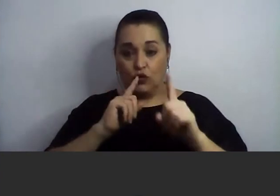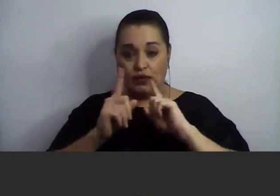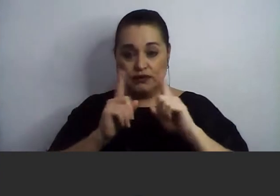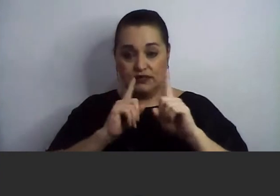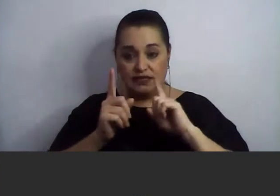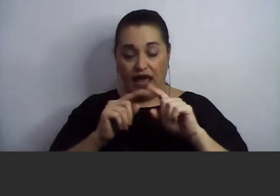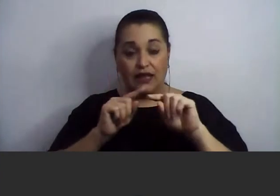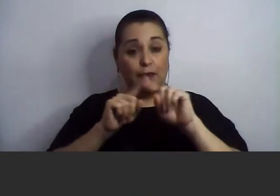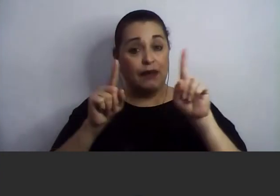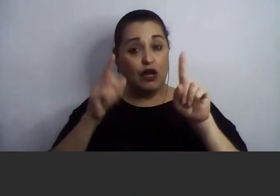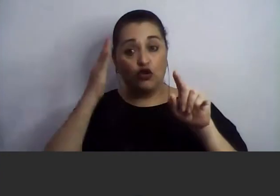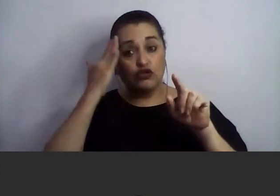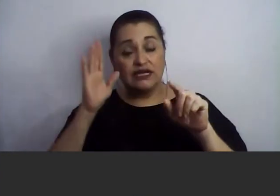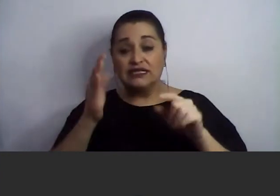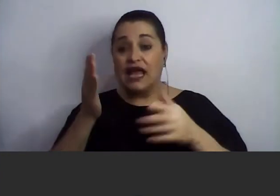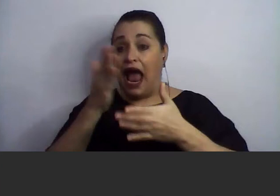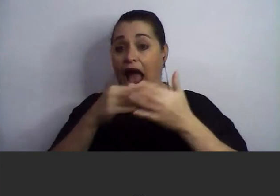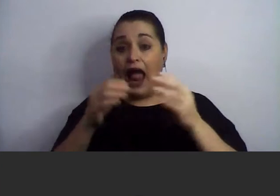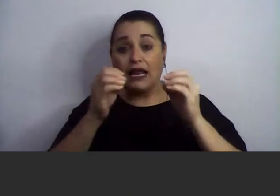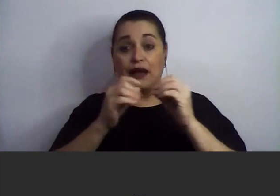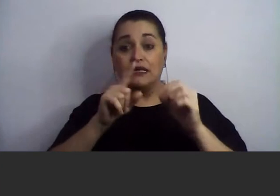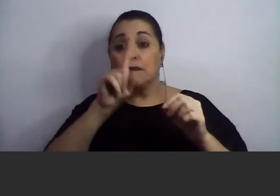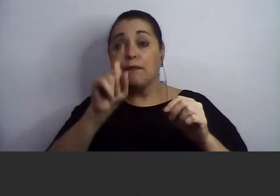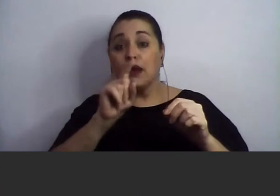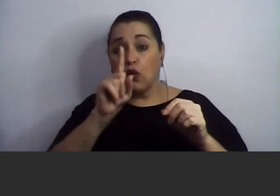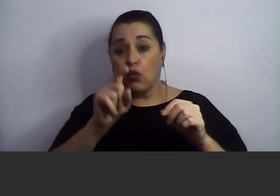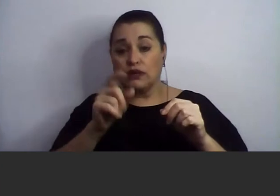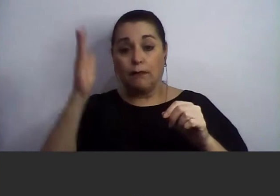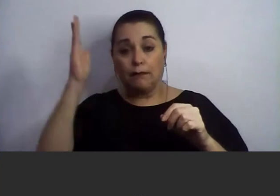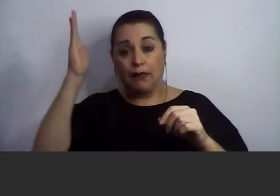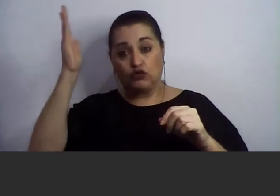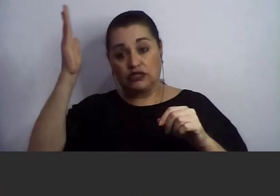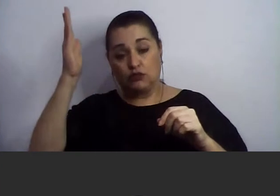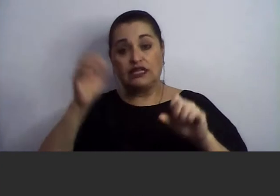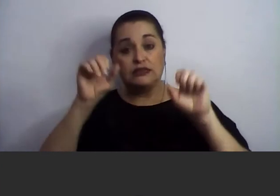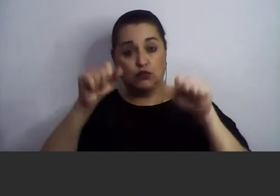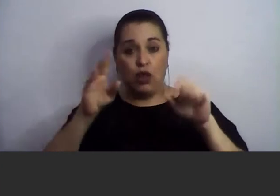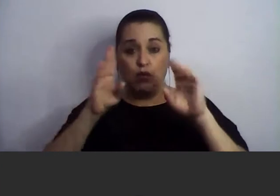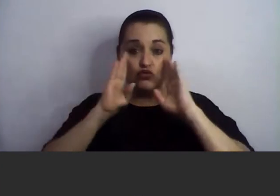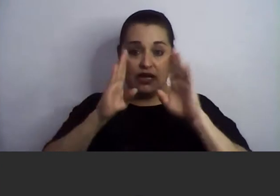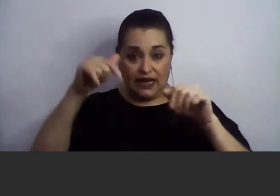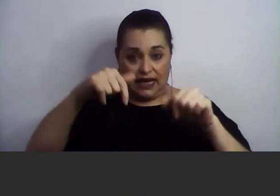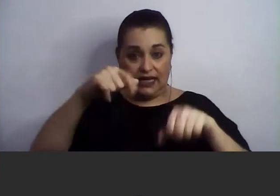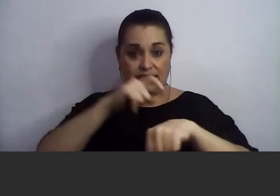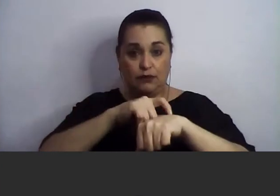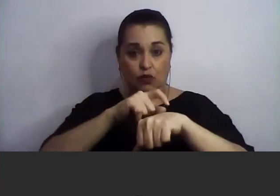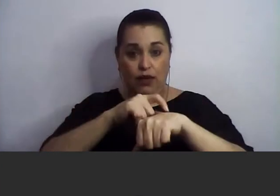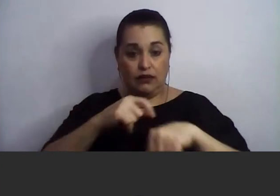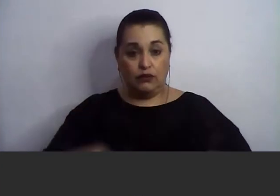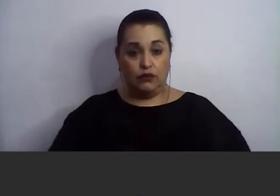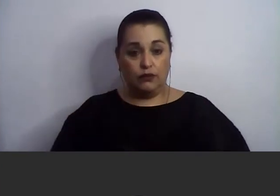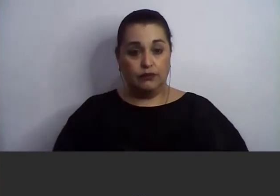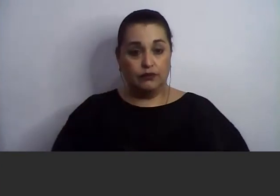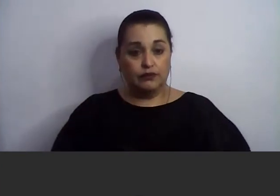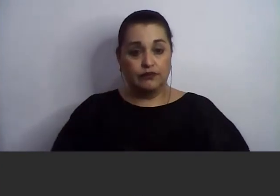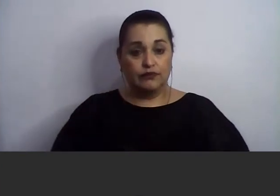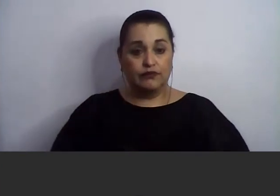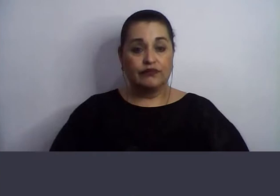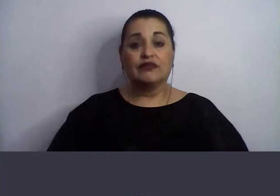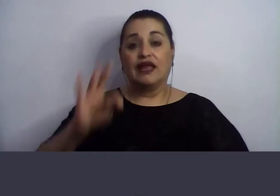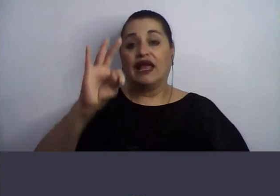pero no sé si alguien más tuviera otra pregunta para los exponentes que pudiéramos atender en este momento doña